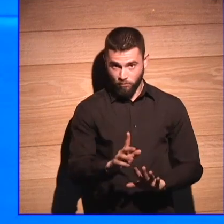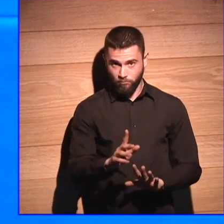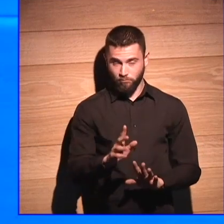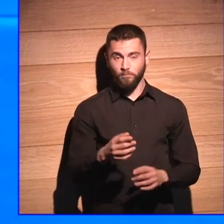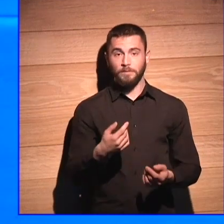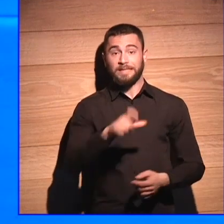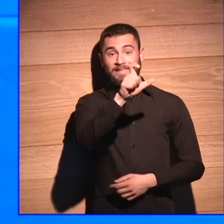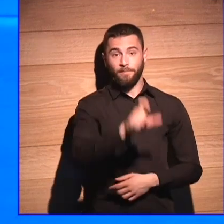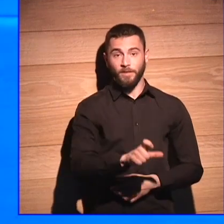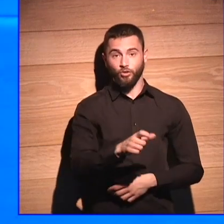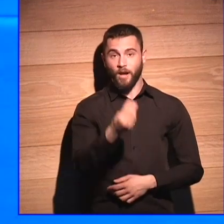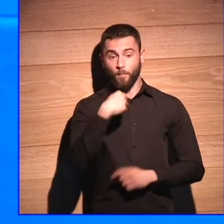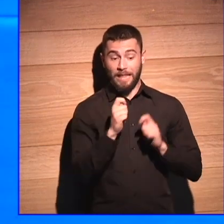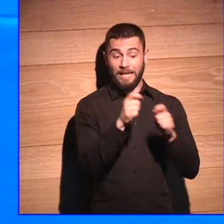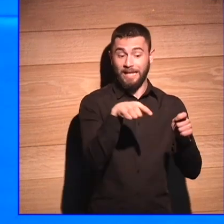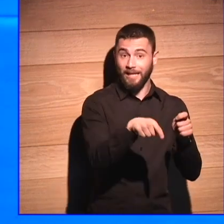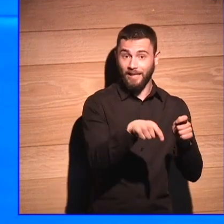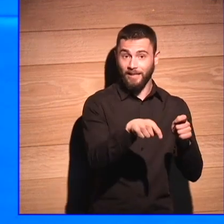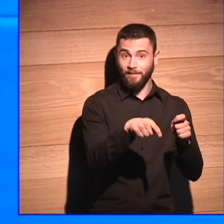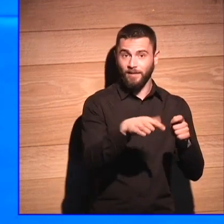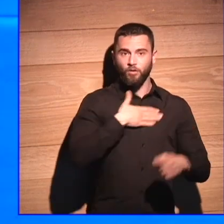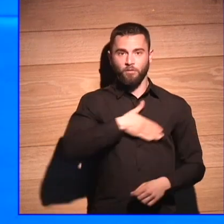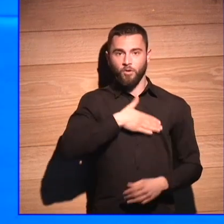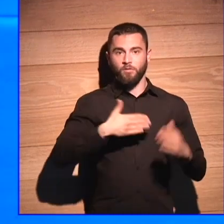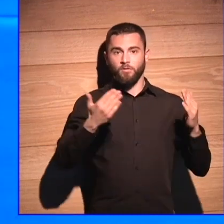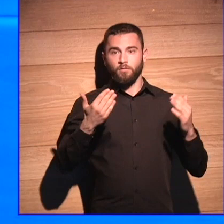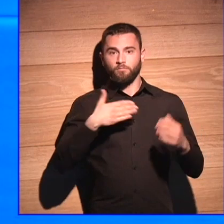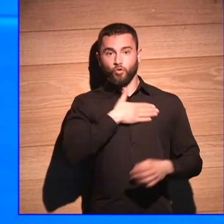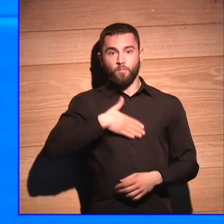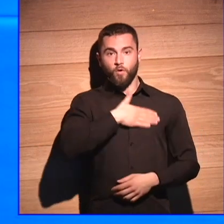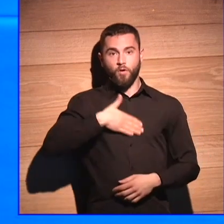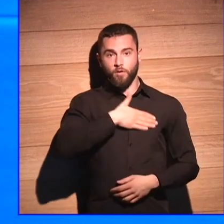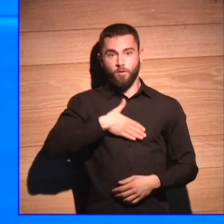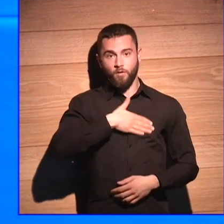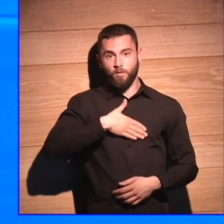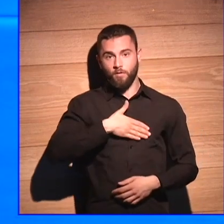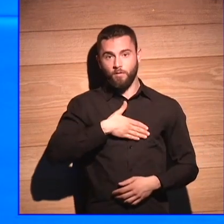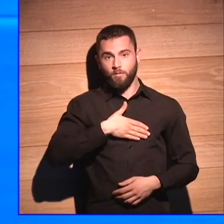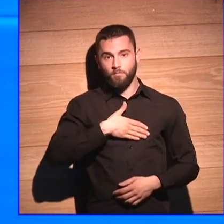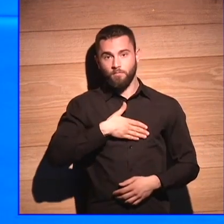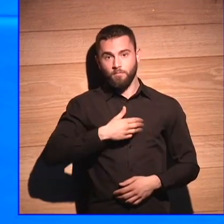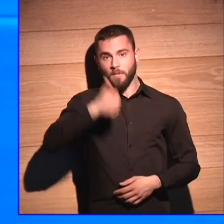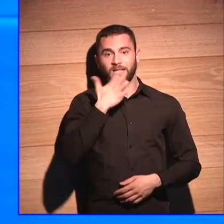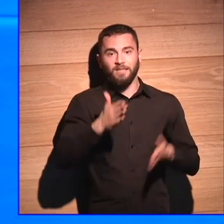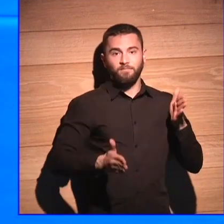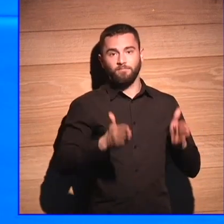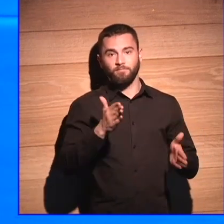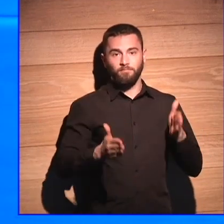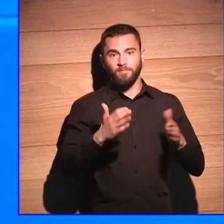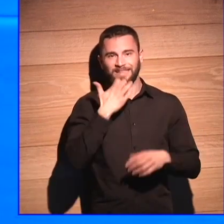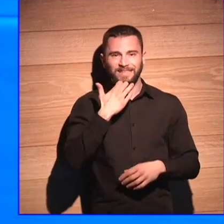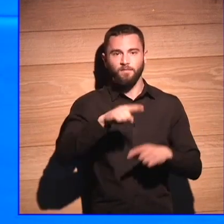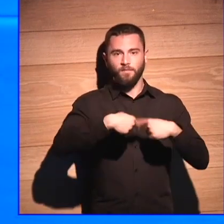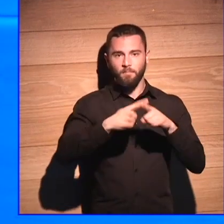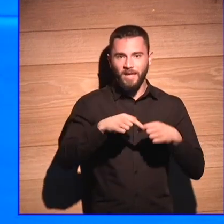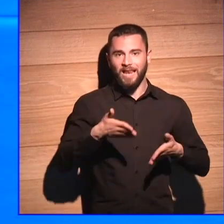persona que recibe la comida es menos incómodo que se lo dé una máquina que se lo dé pues, su hijo o un cuidador